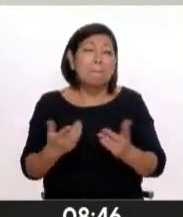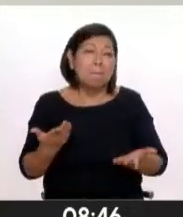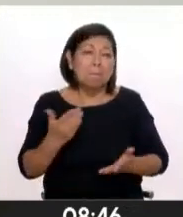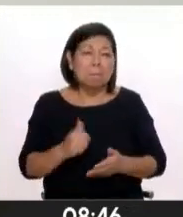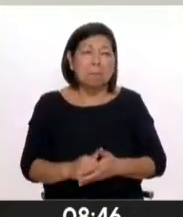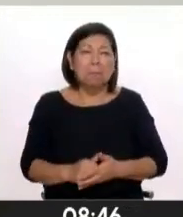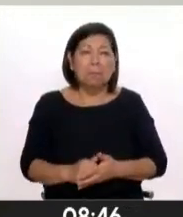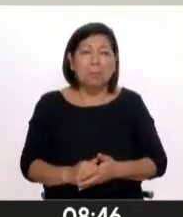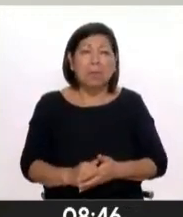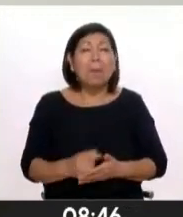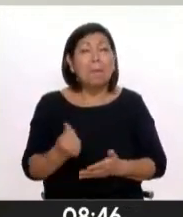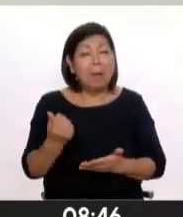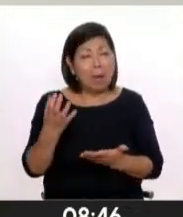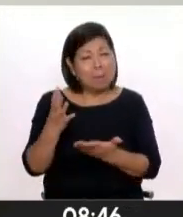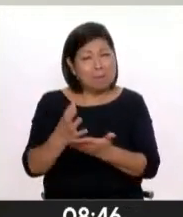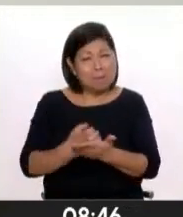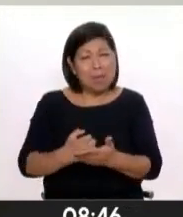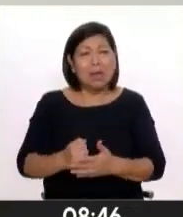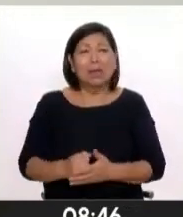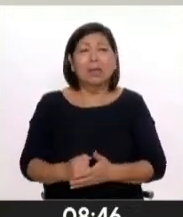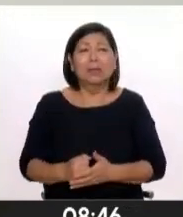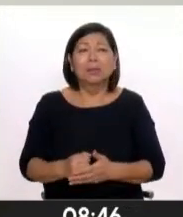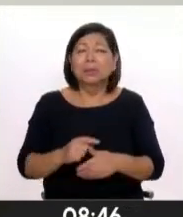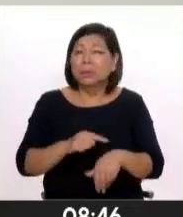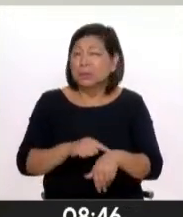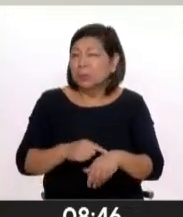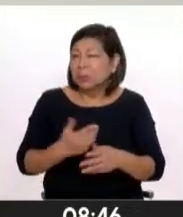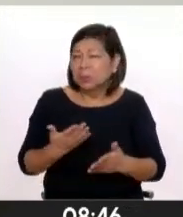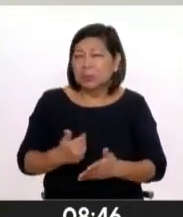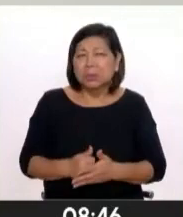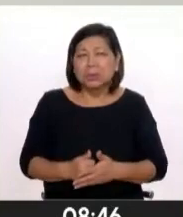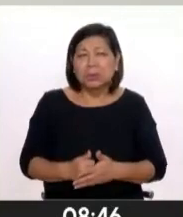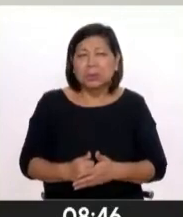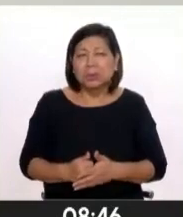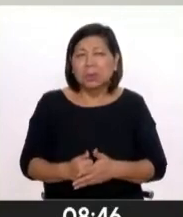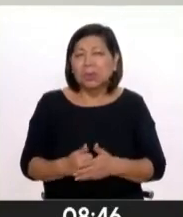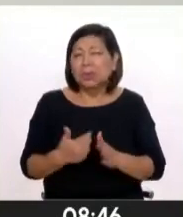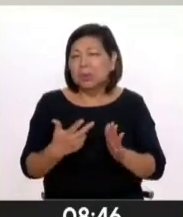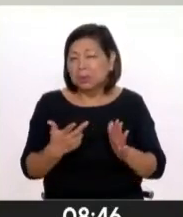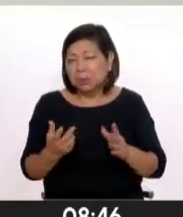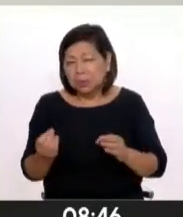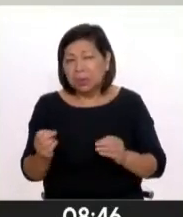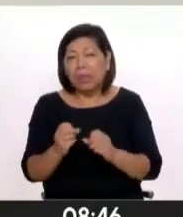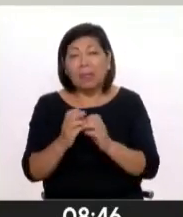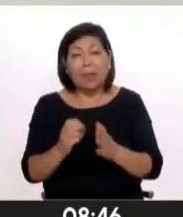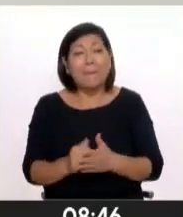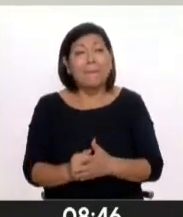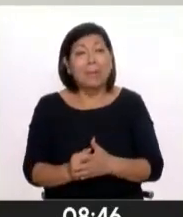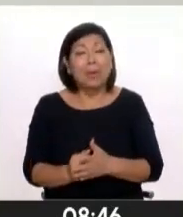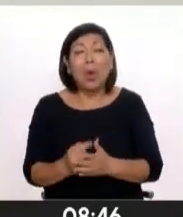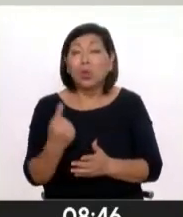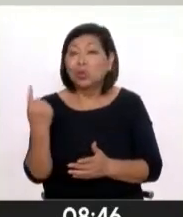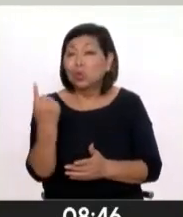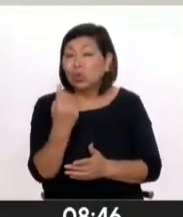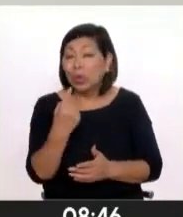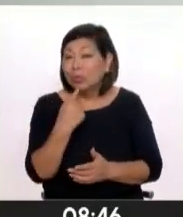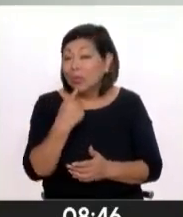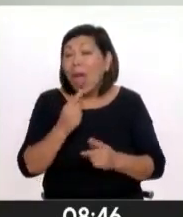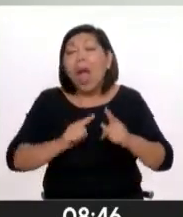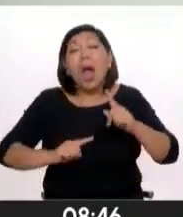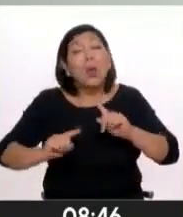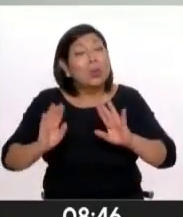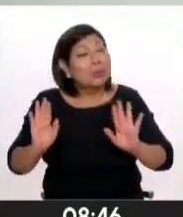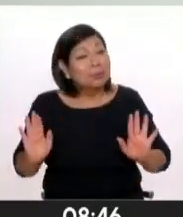es un medio económico para llegar, tendríamos que demorarnos pues alrededor de 7-8 días, ¿no? Esa es una cantidad solo para mencionar